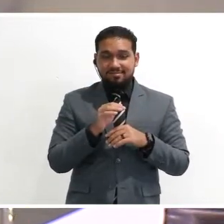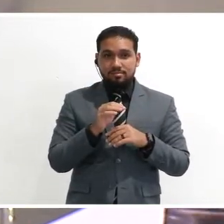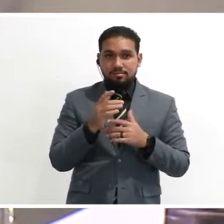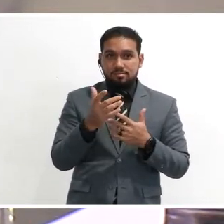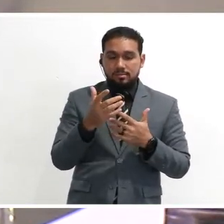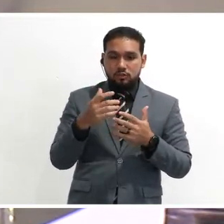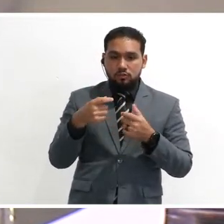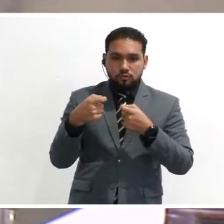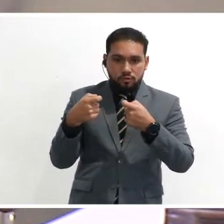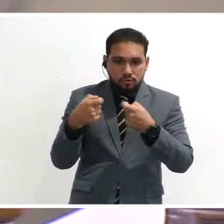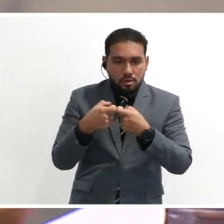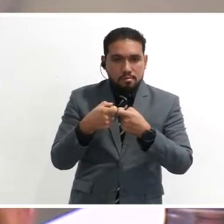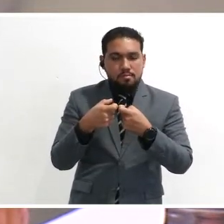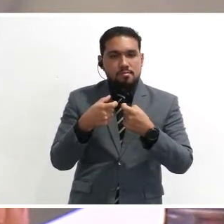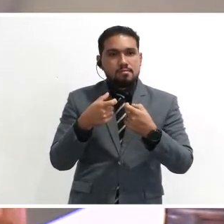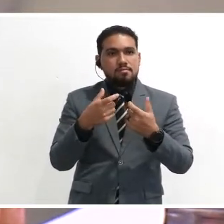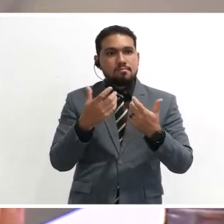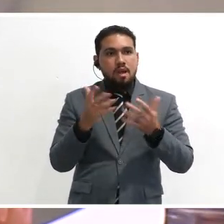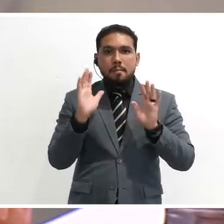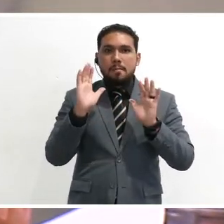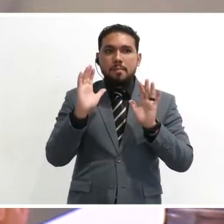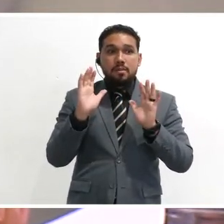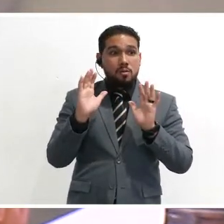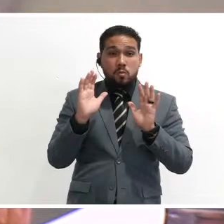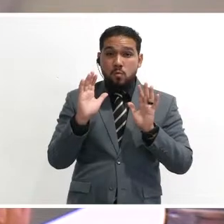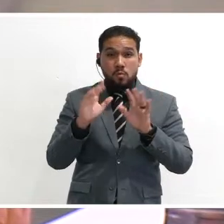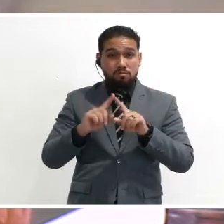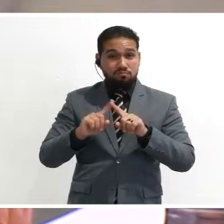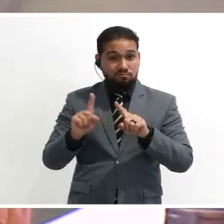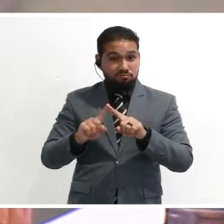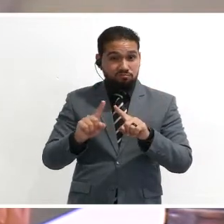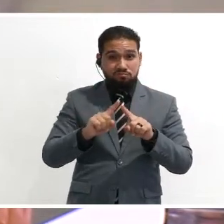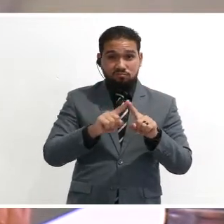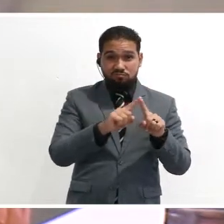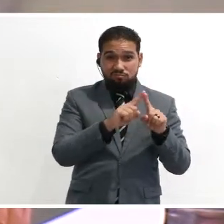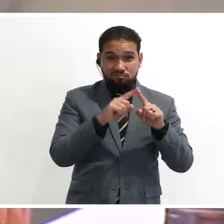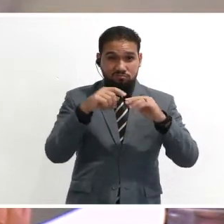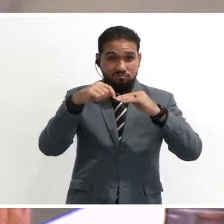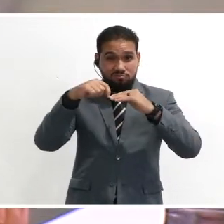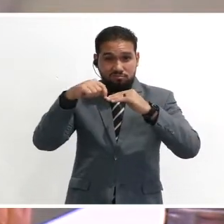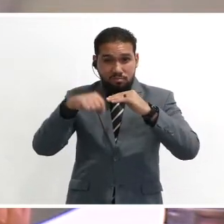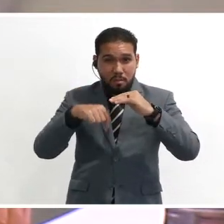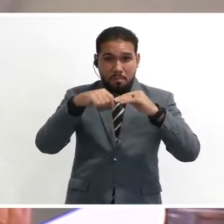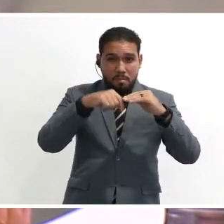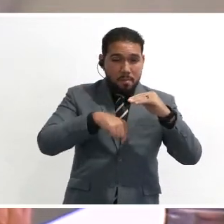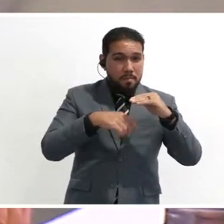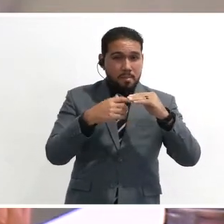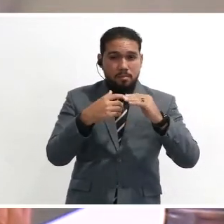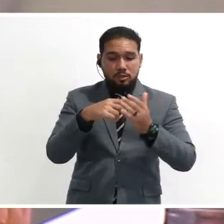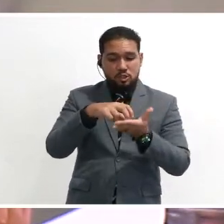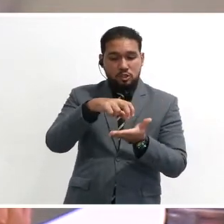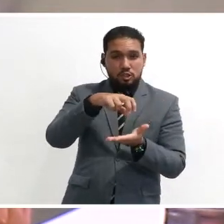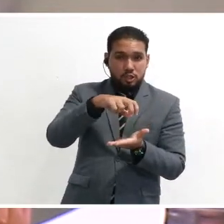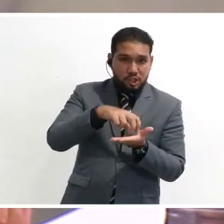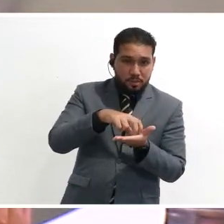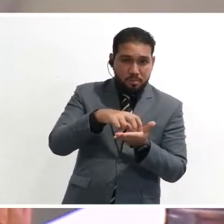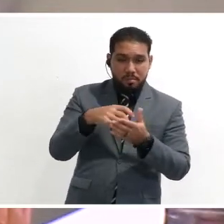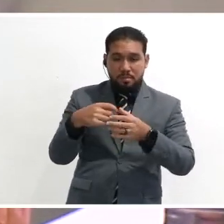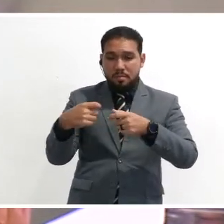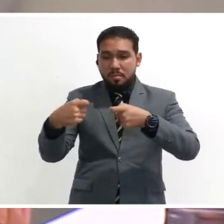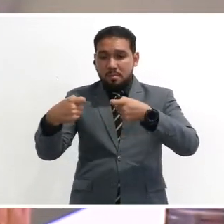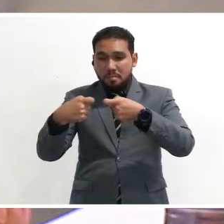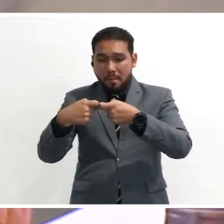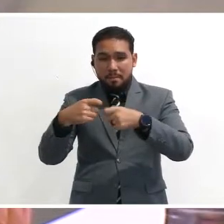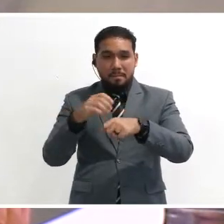es electrónica como la conocemos, ¿verdad? De los chips, la electrónica que tiene que ver